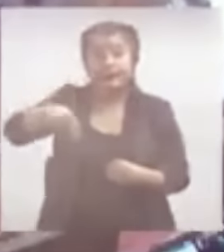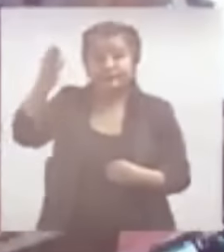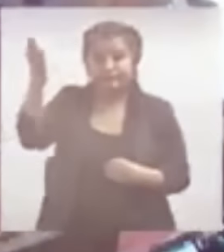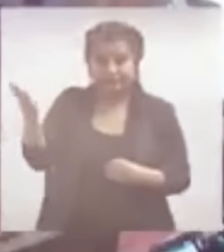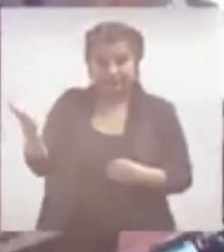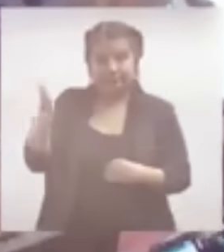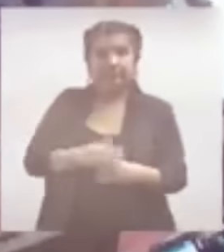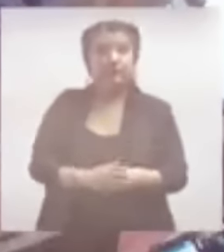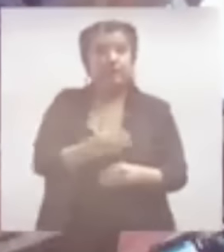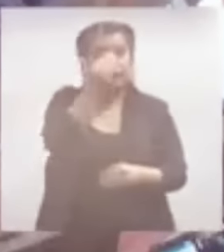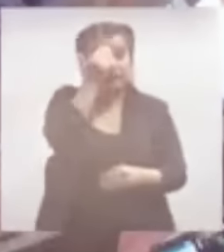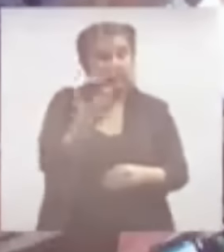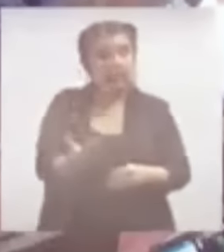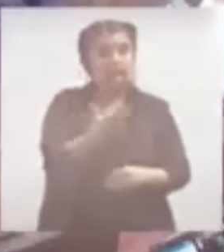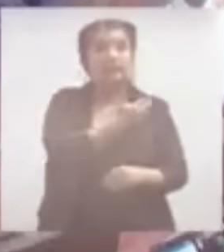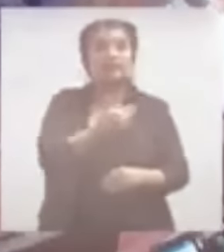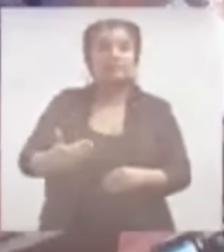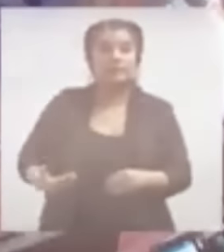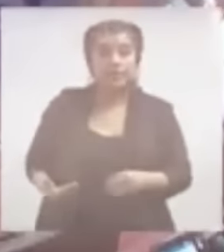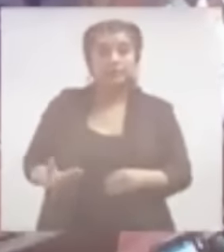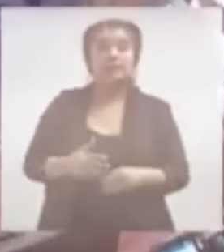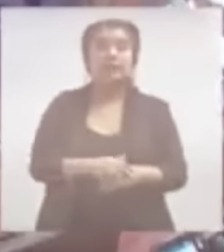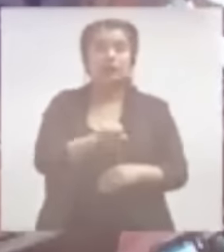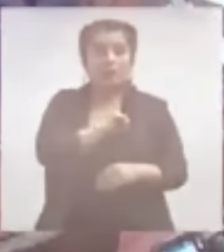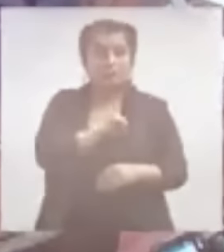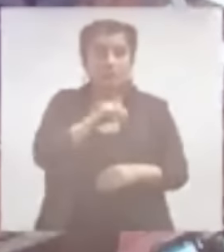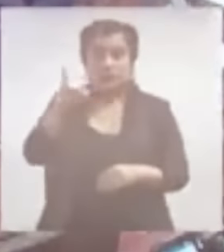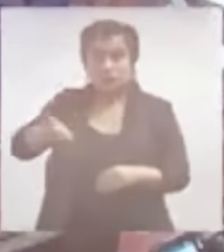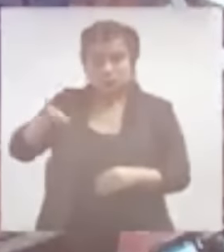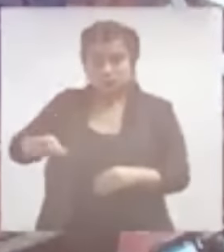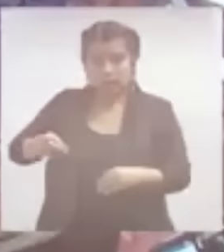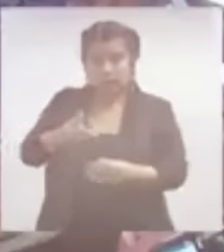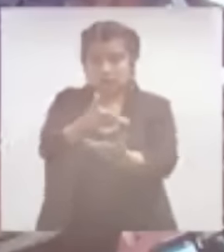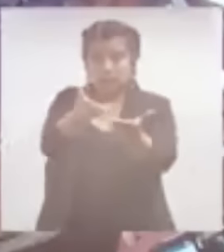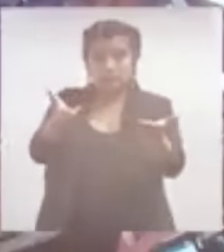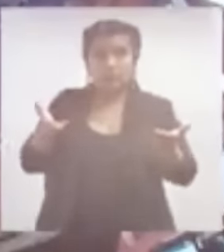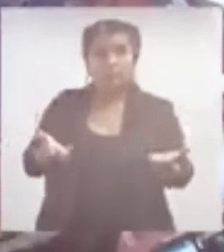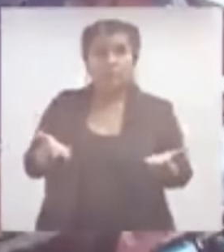Gracias, presidente, compañeros y compañeras diputados.